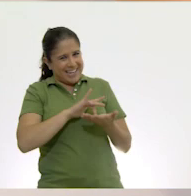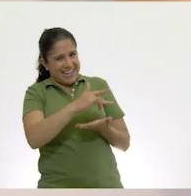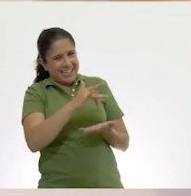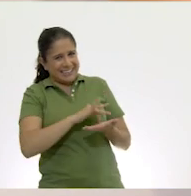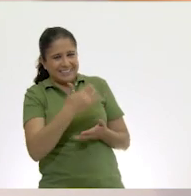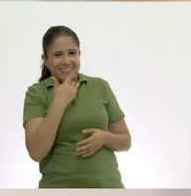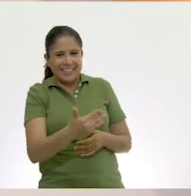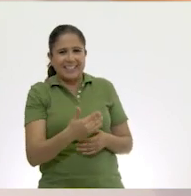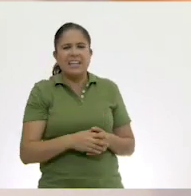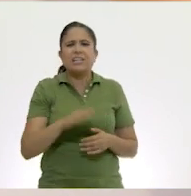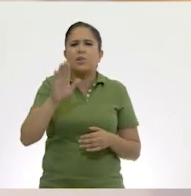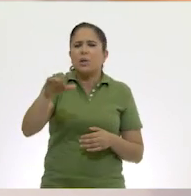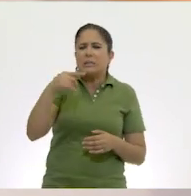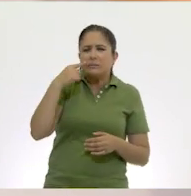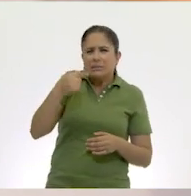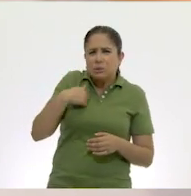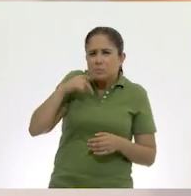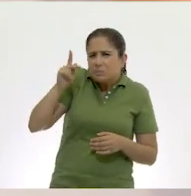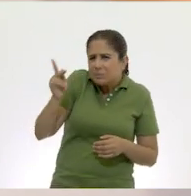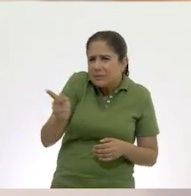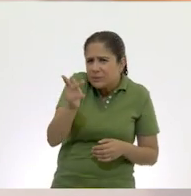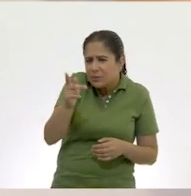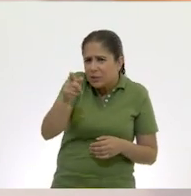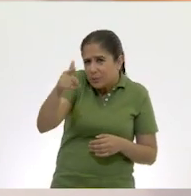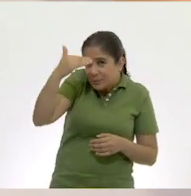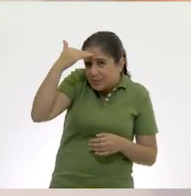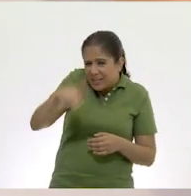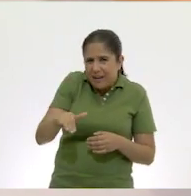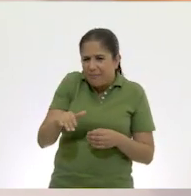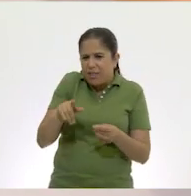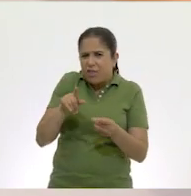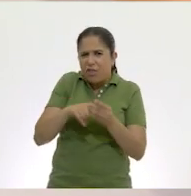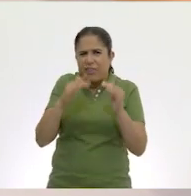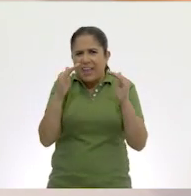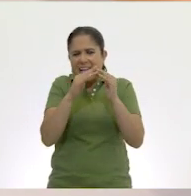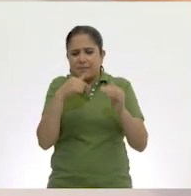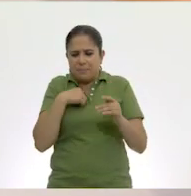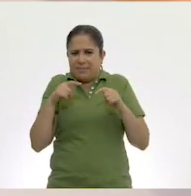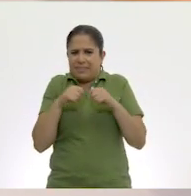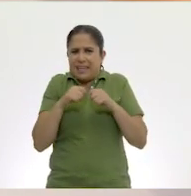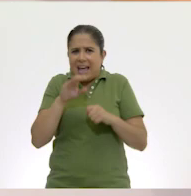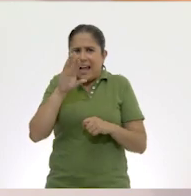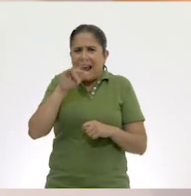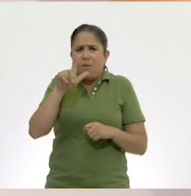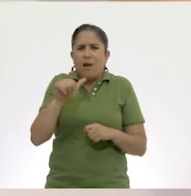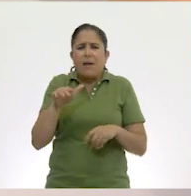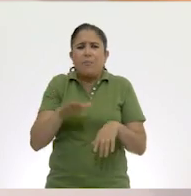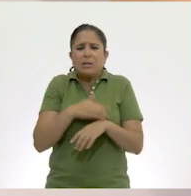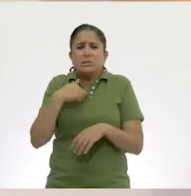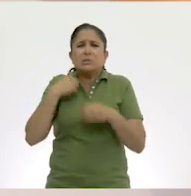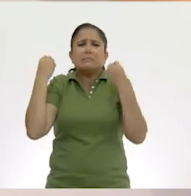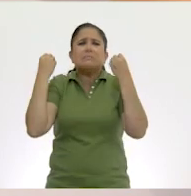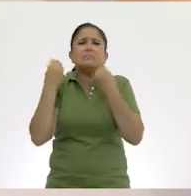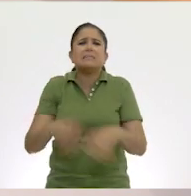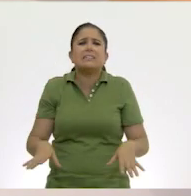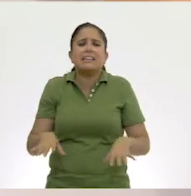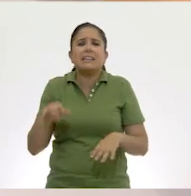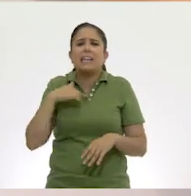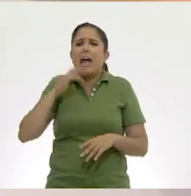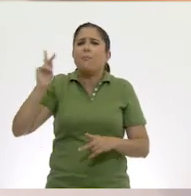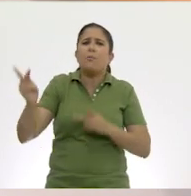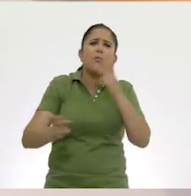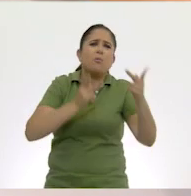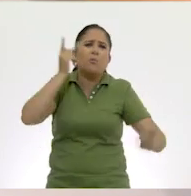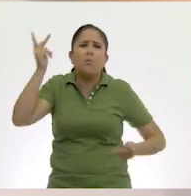gracias mire vengo a preguntarle si usted sabe dónde está la casa de mi tía carola porque estoy perdida y ya pregunté en muchos